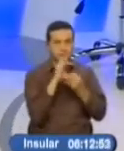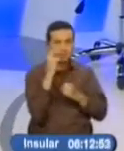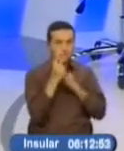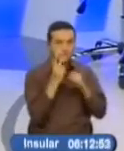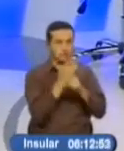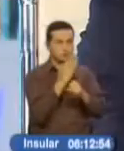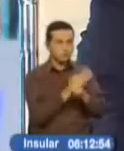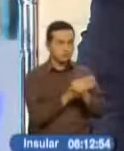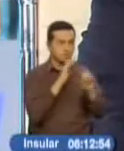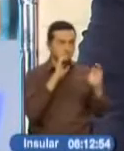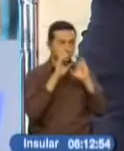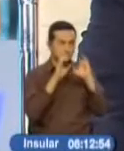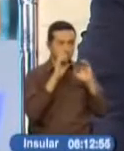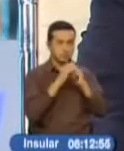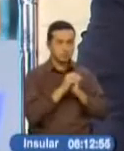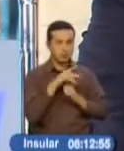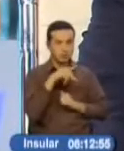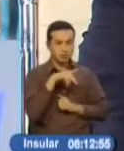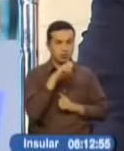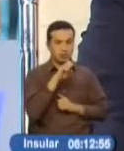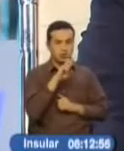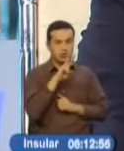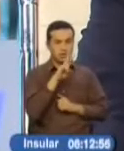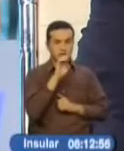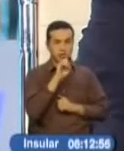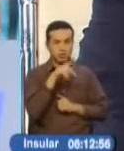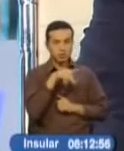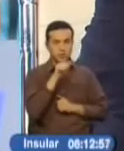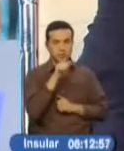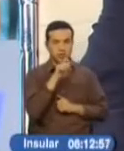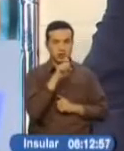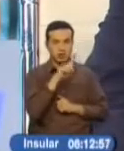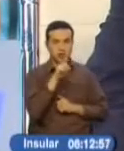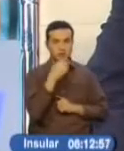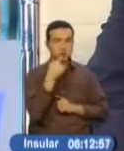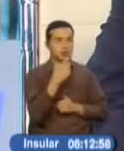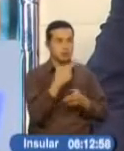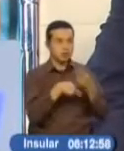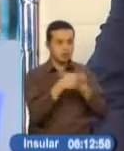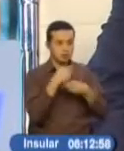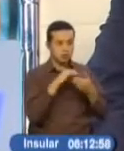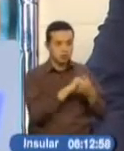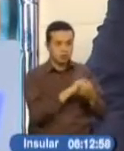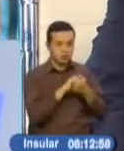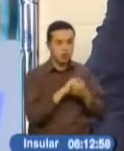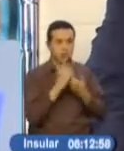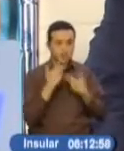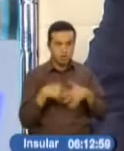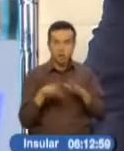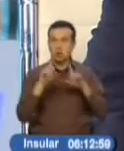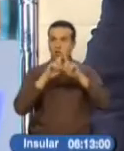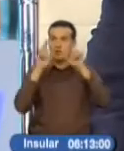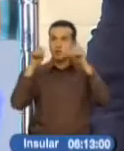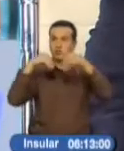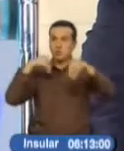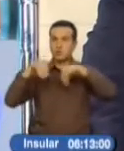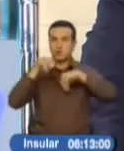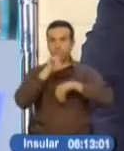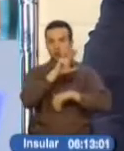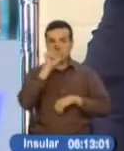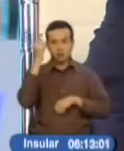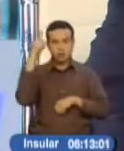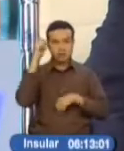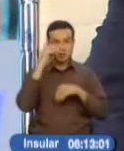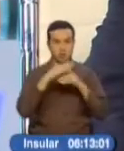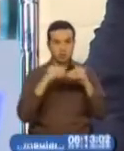2 años hablé con Pedro Páez y me decía, la economía popular y solidaria le ha vendido a las cadenas de supermercados 300